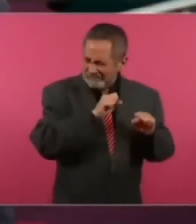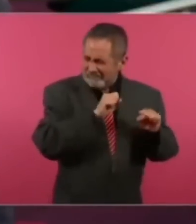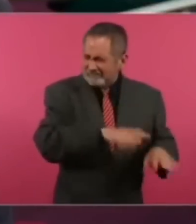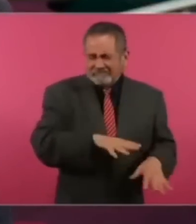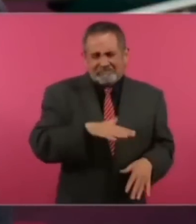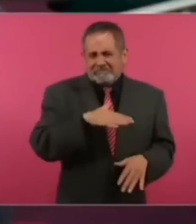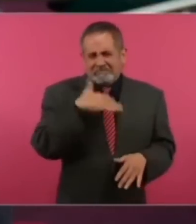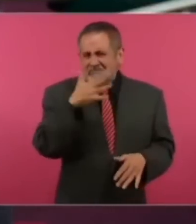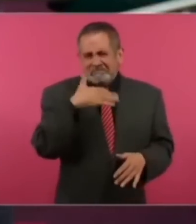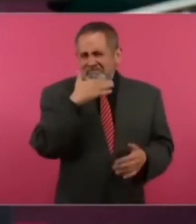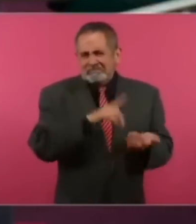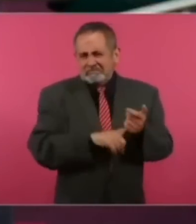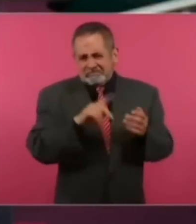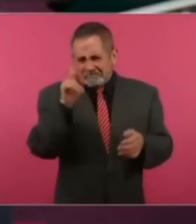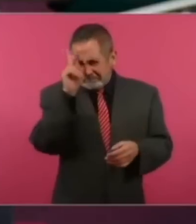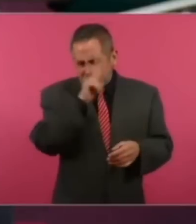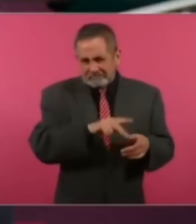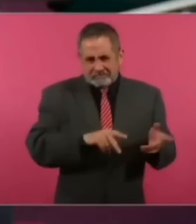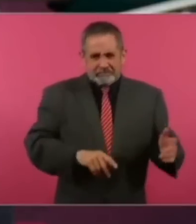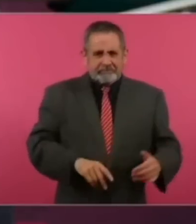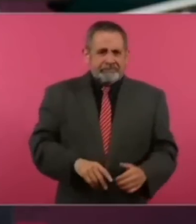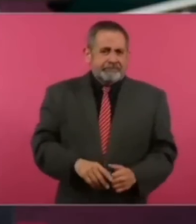muy